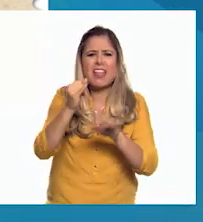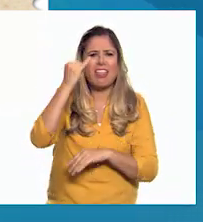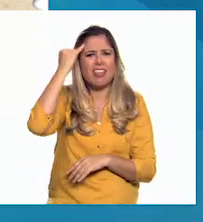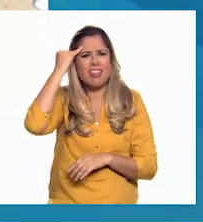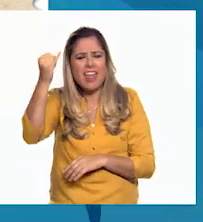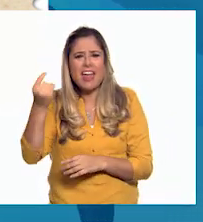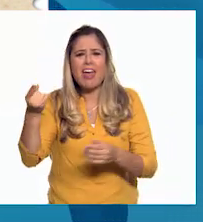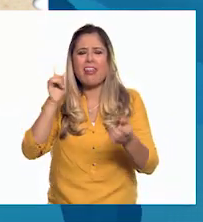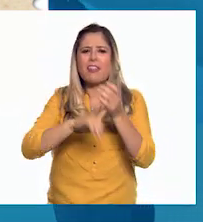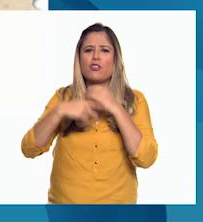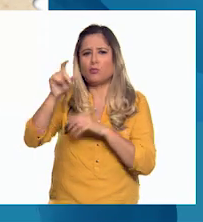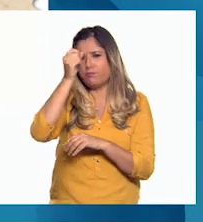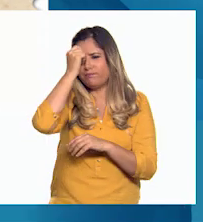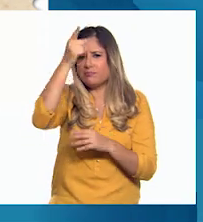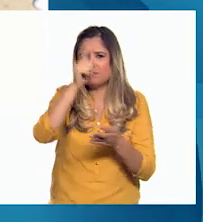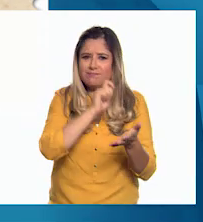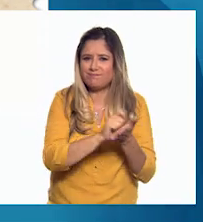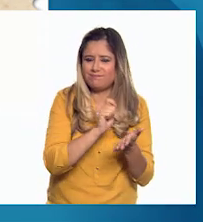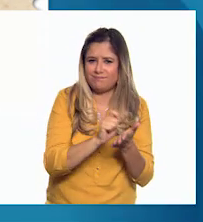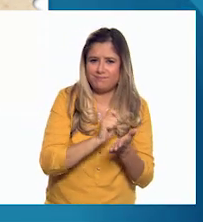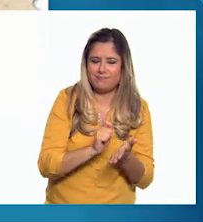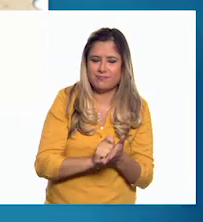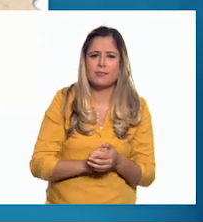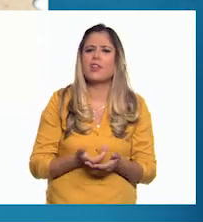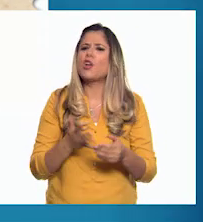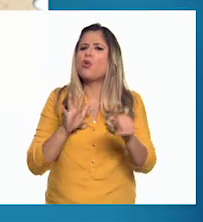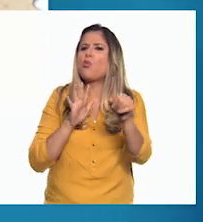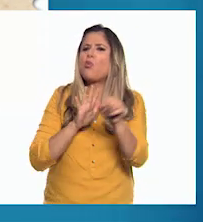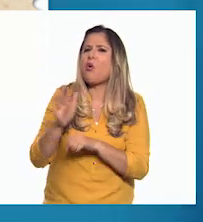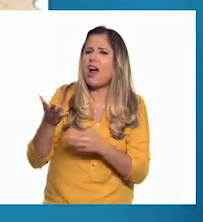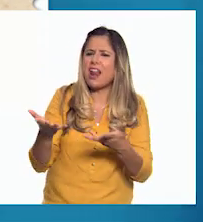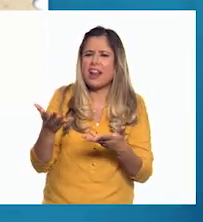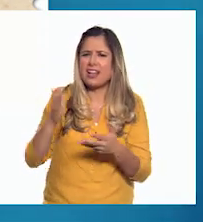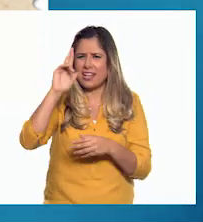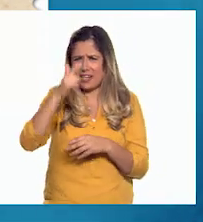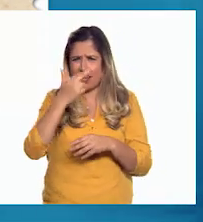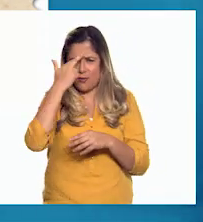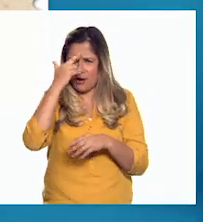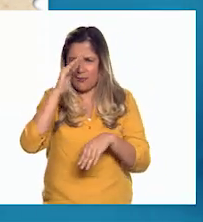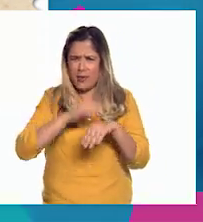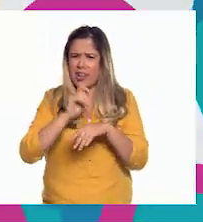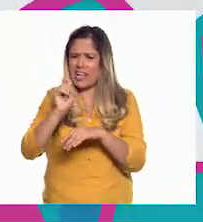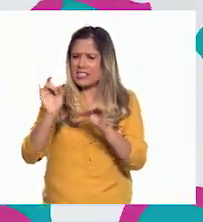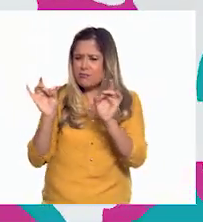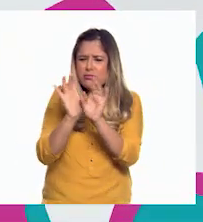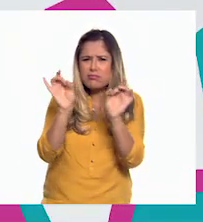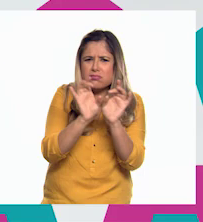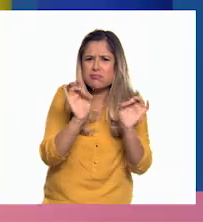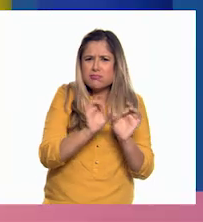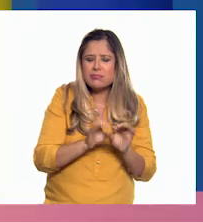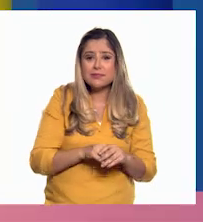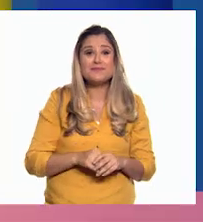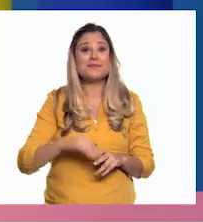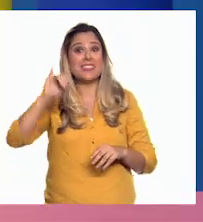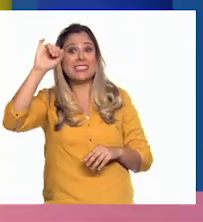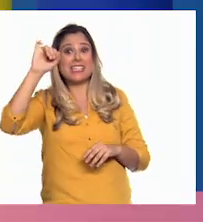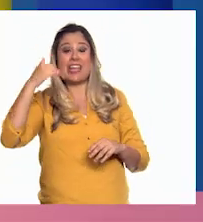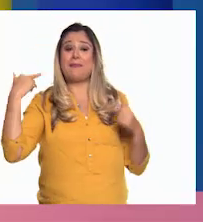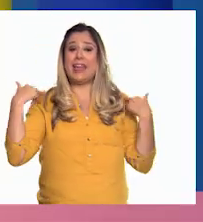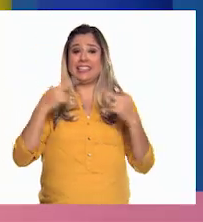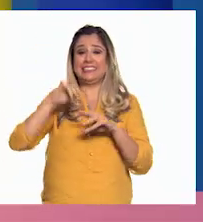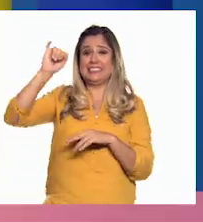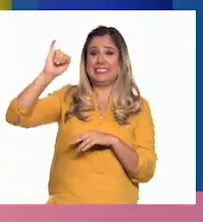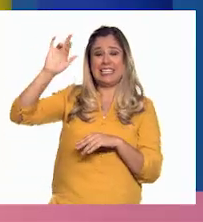que influyeron en su obra. Así es, ¿cómo cuáles? ¿Recuerdan alguno de esos acontecimientos? Sí, maestra, yo me